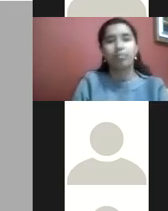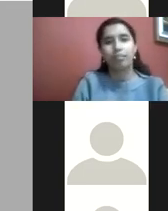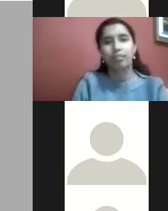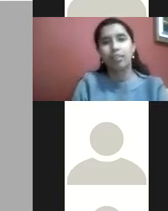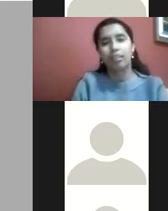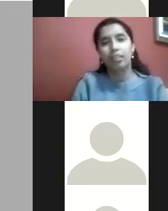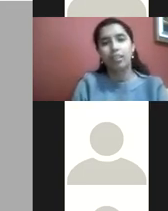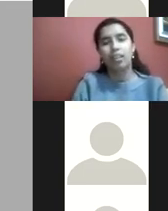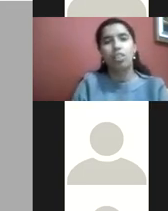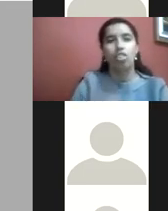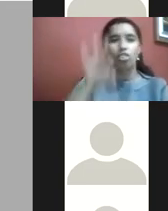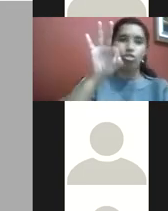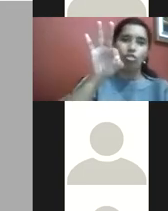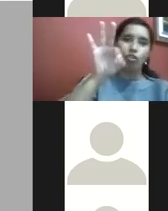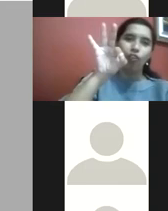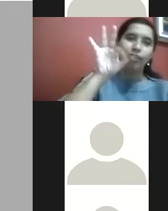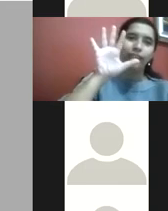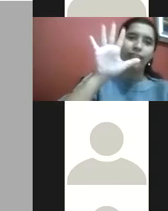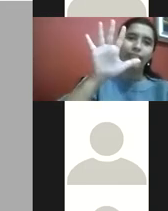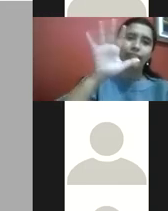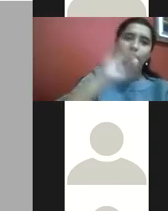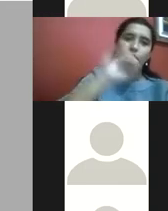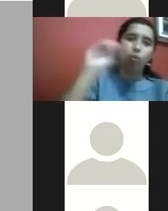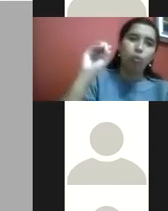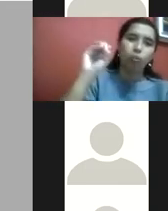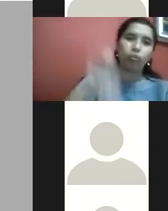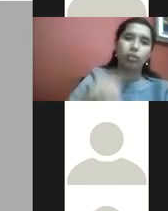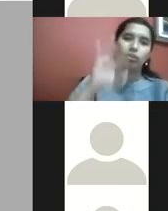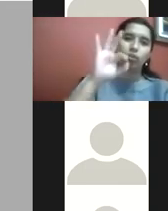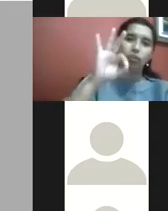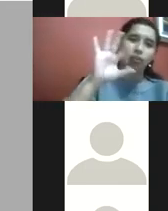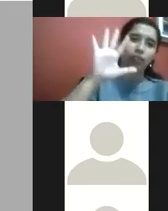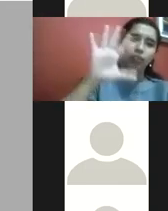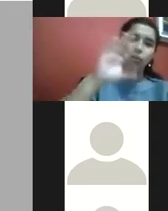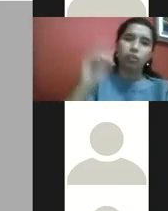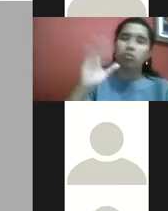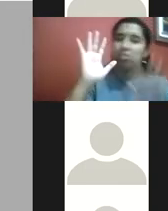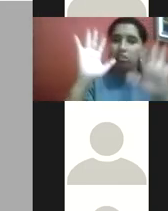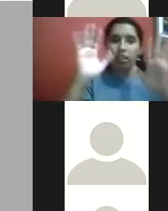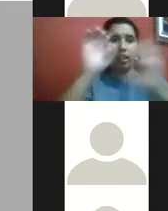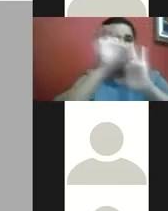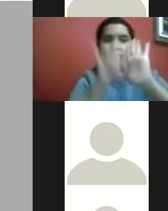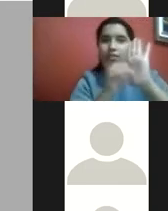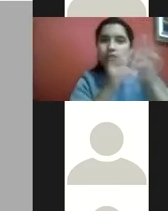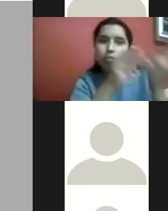es del 95%. Entonces, esos son los primeros datos del ejercicio.